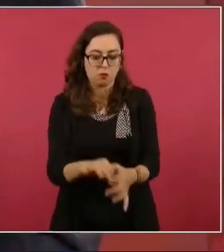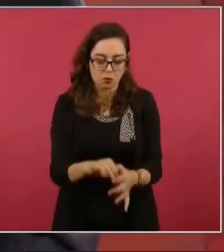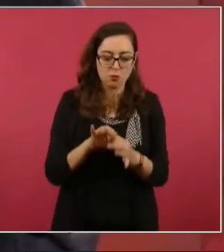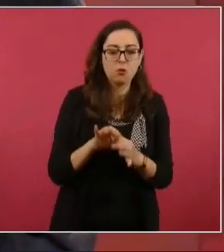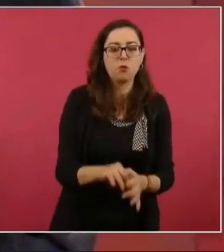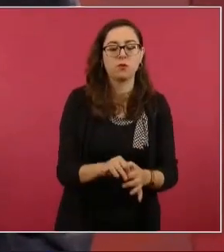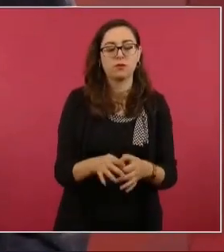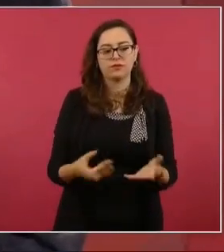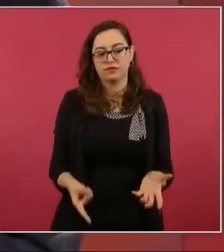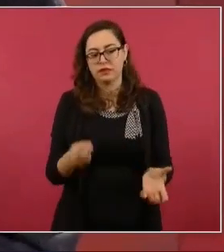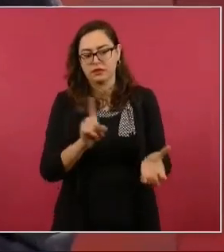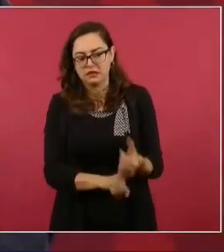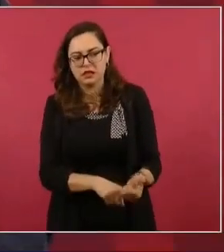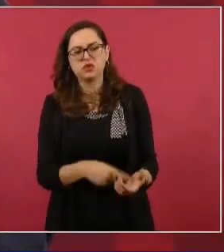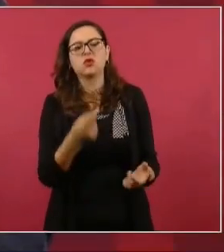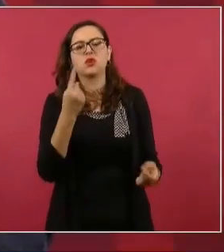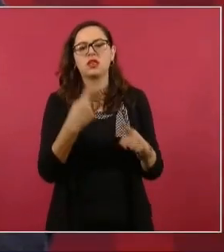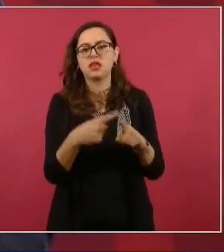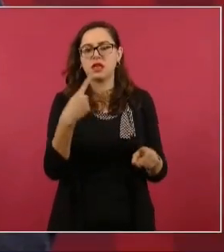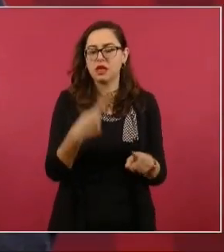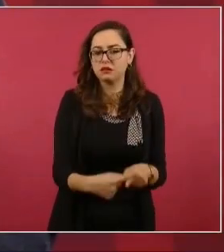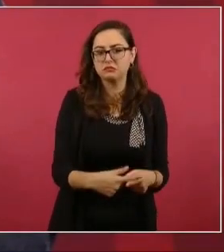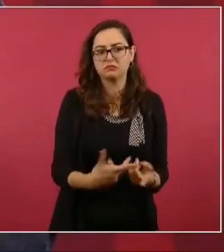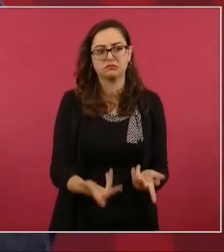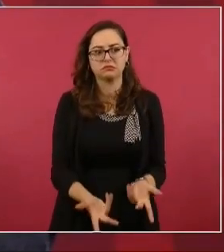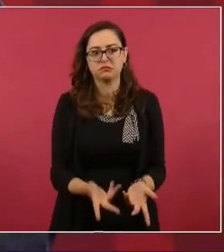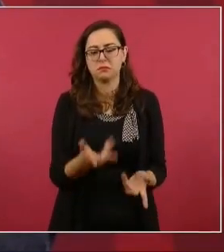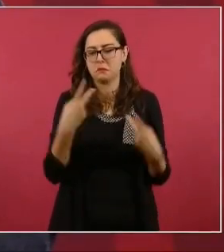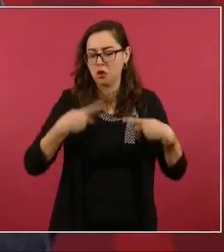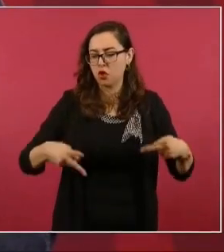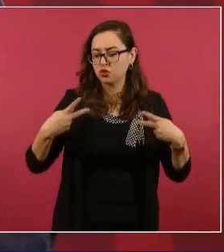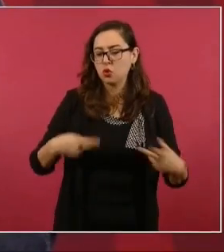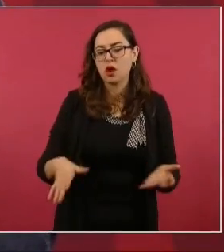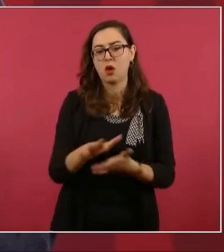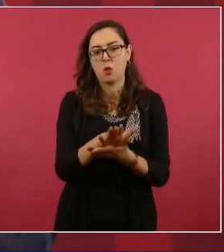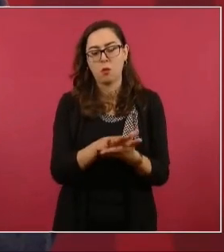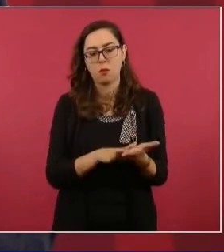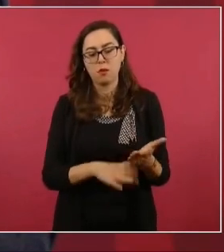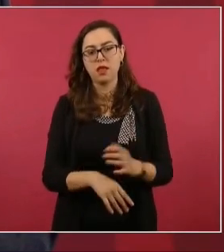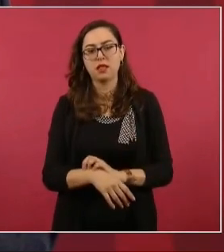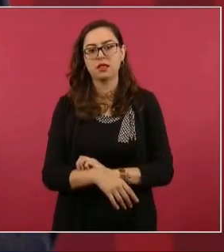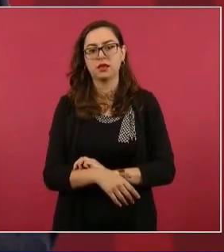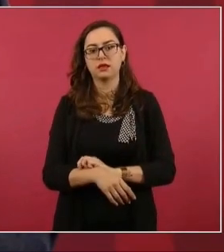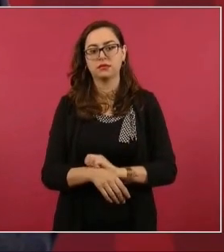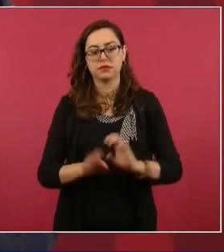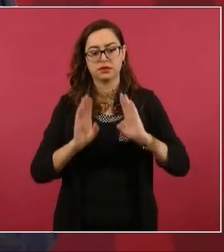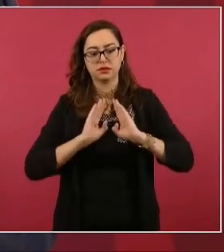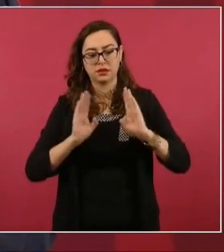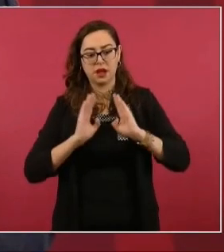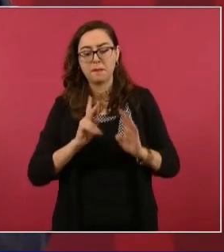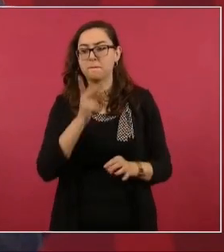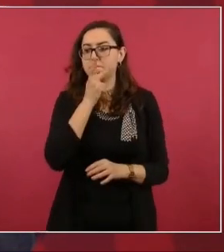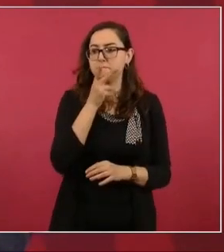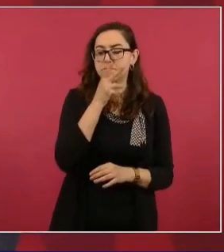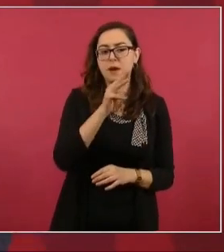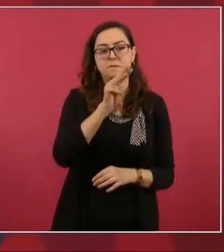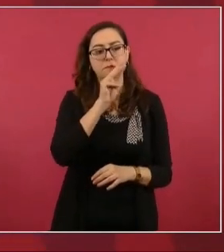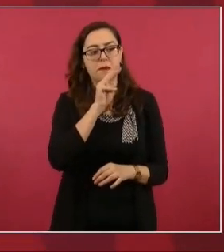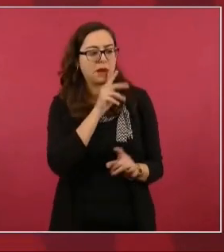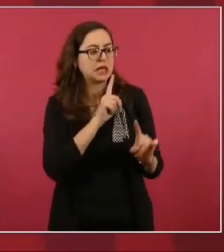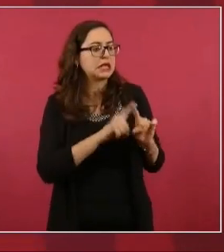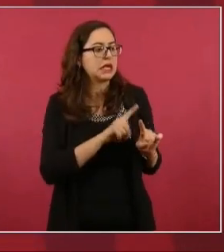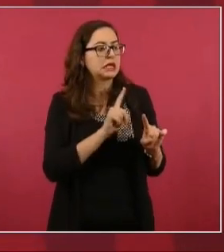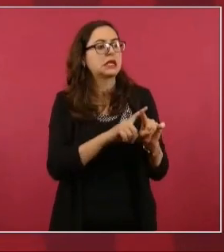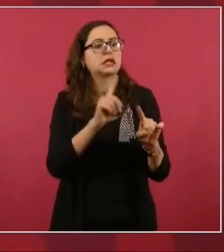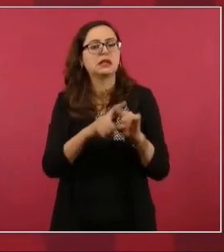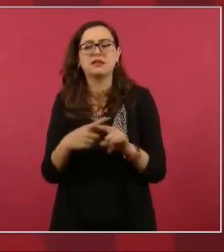por hijos de campesinos, de obreros, de mecánicos. Cuando me tocó decidir sobre quién